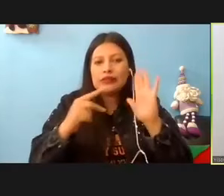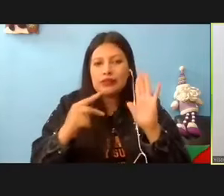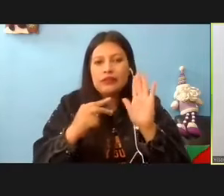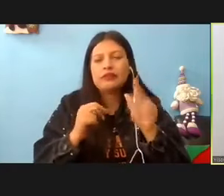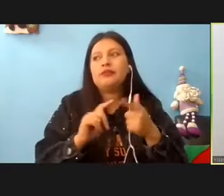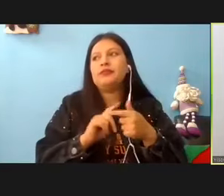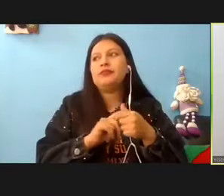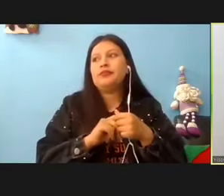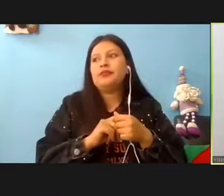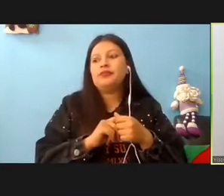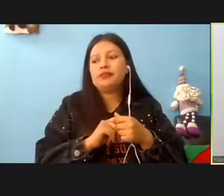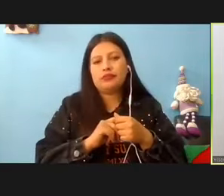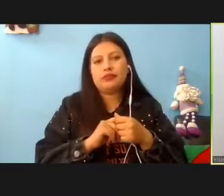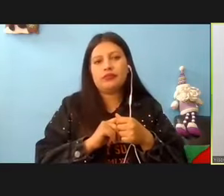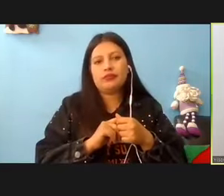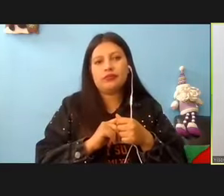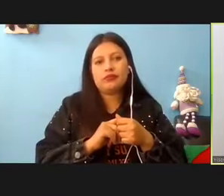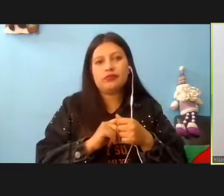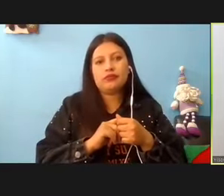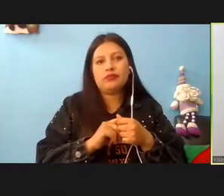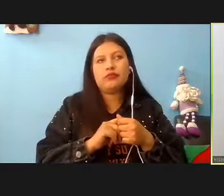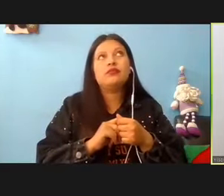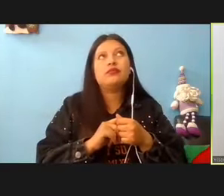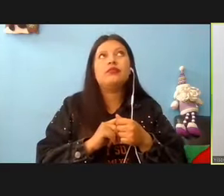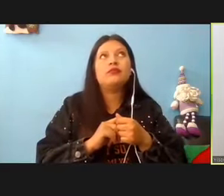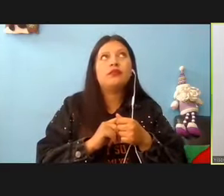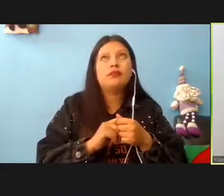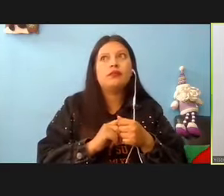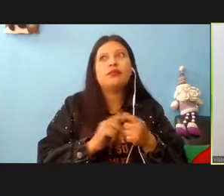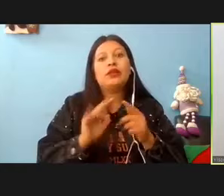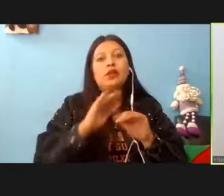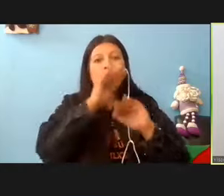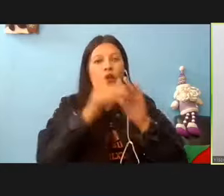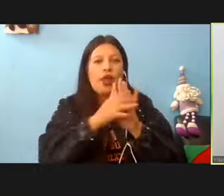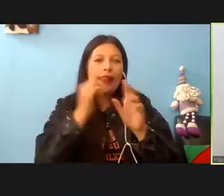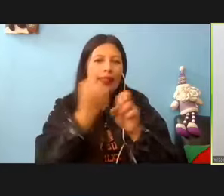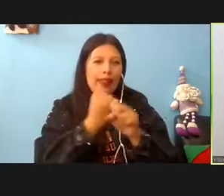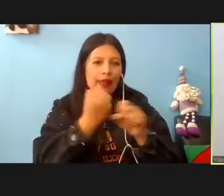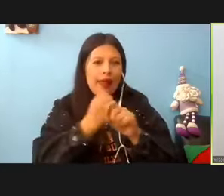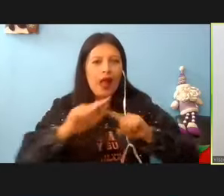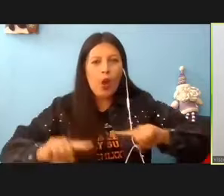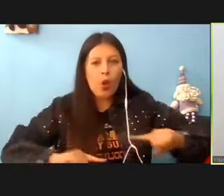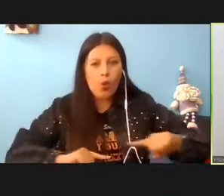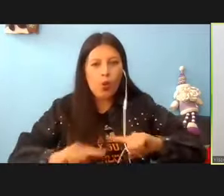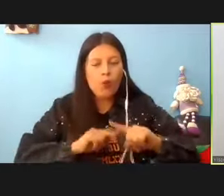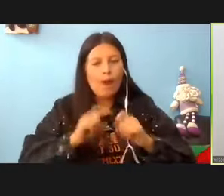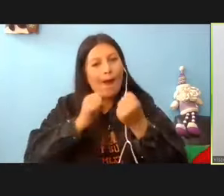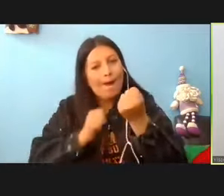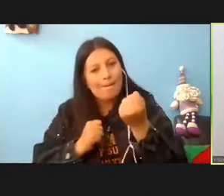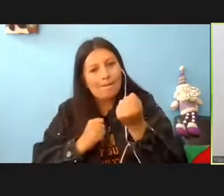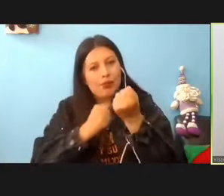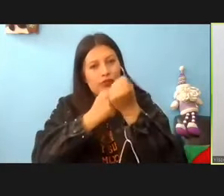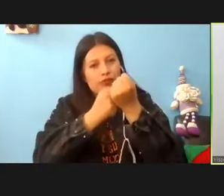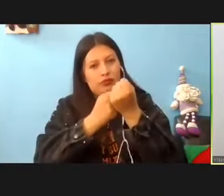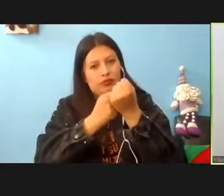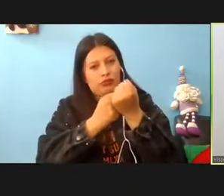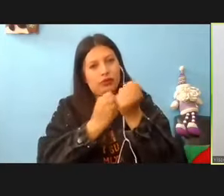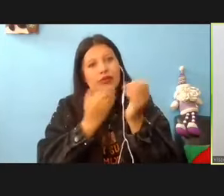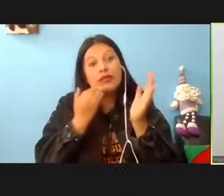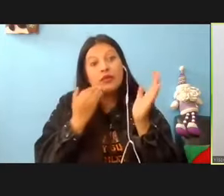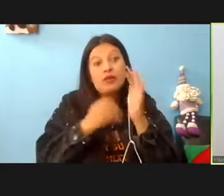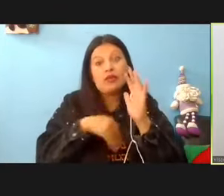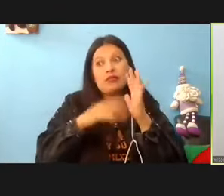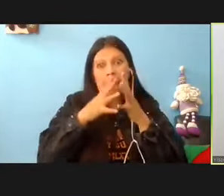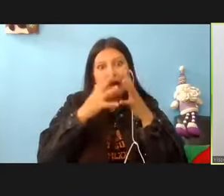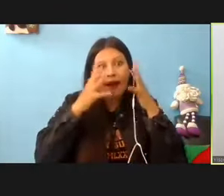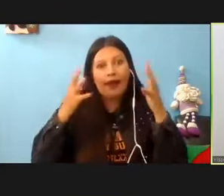y desde la parte, digamos, logística, apoyando, digamos, este gran